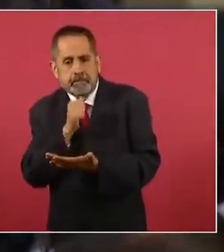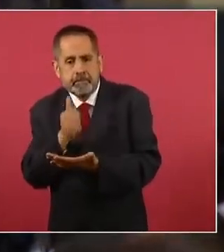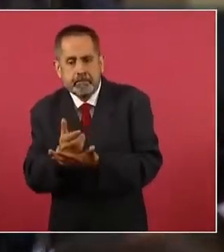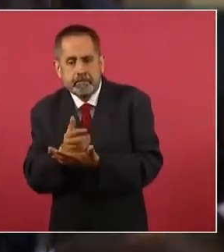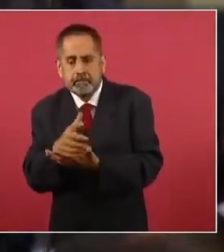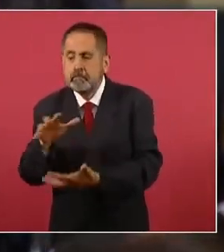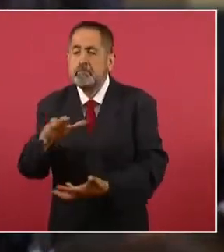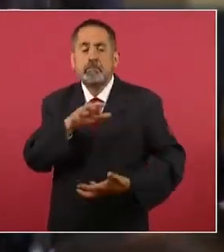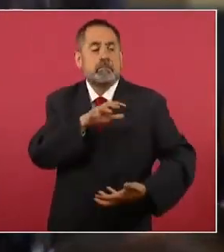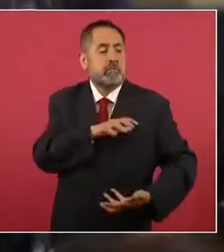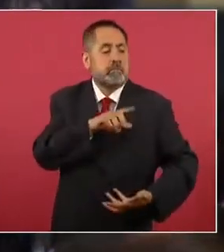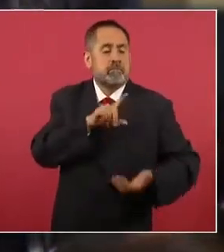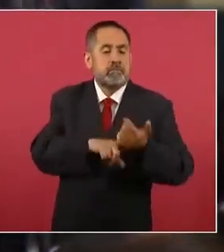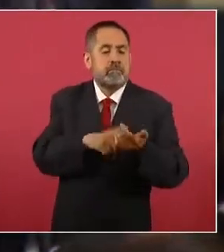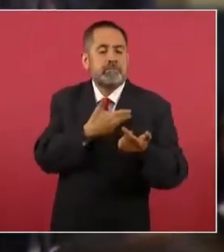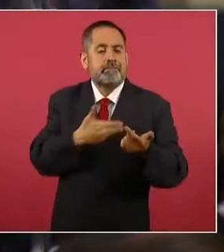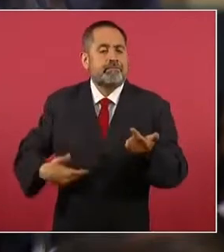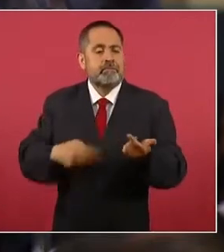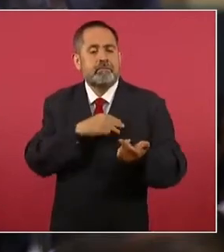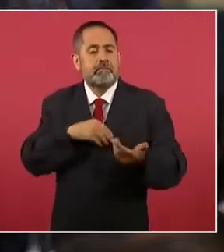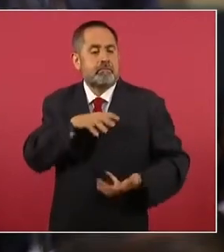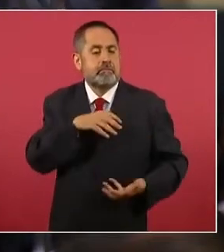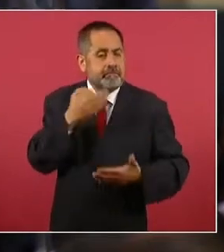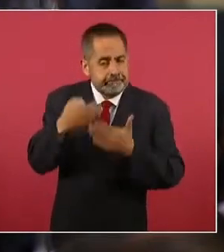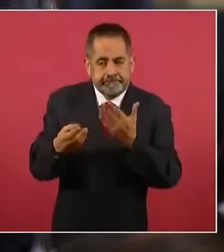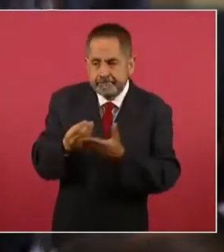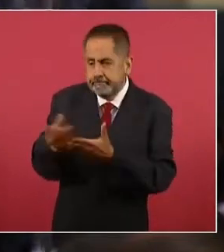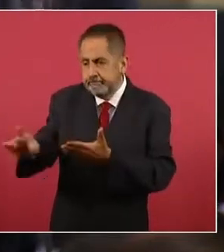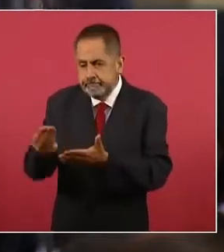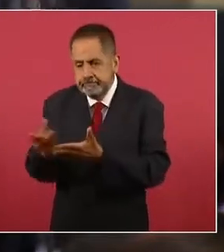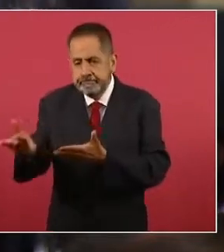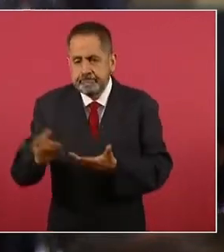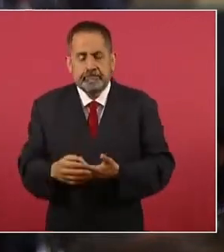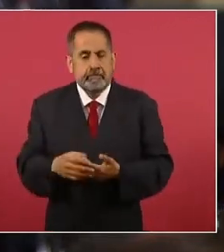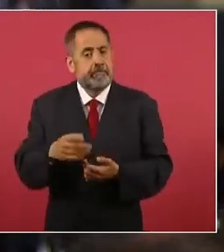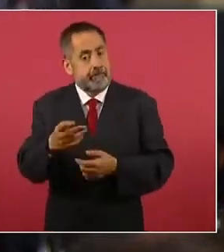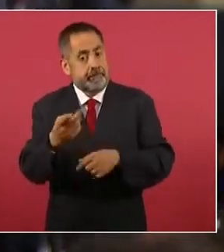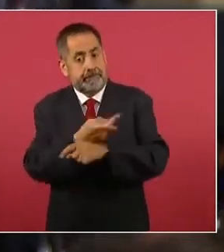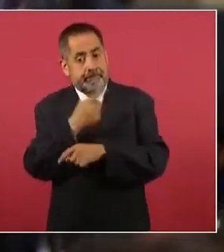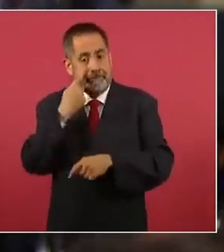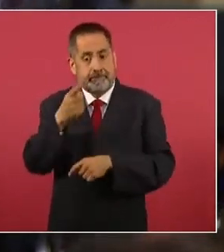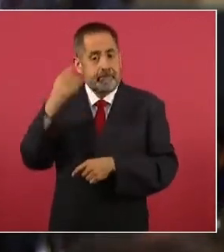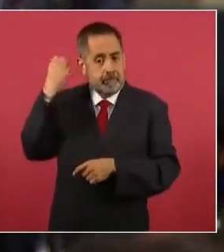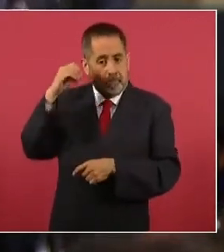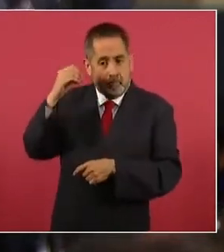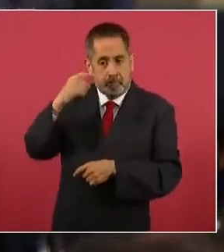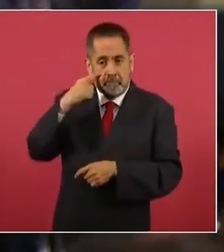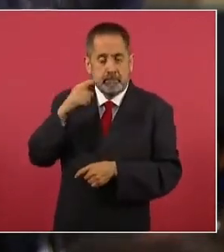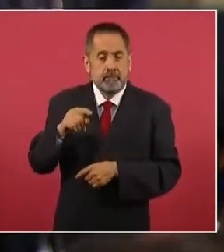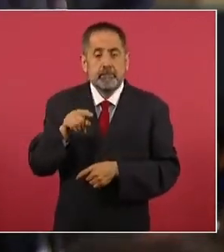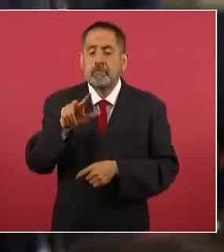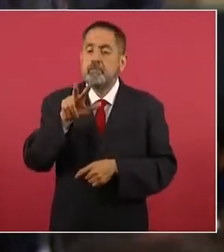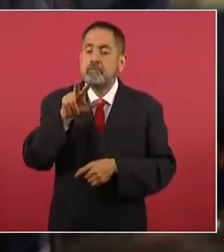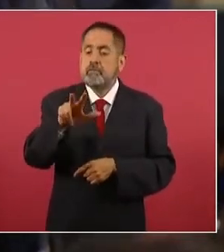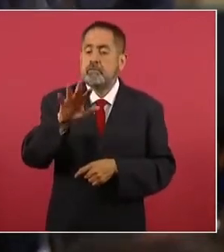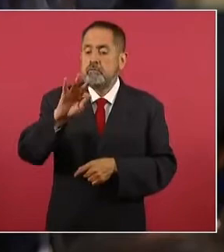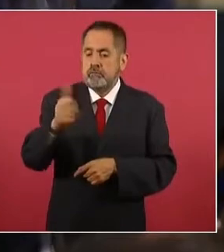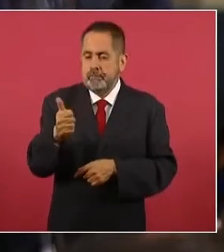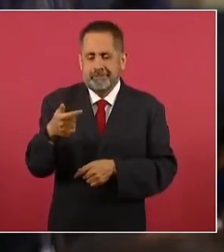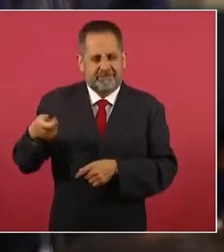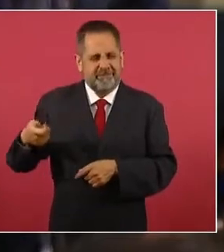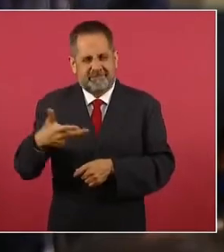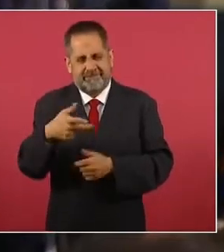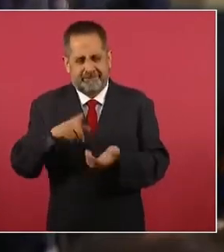presidencias municipales. Otra situación que está sucediendo con el fertilizante en Oaxaca es que el 1846, como lo denominan